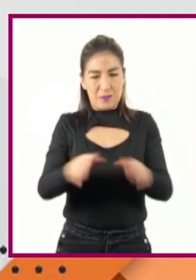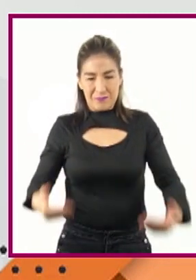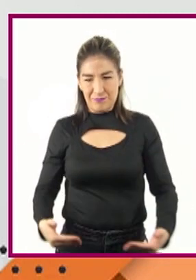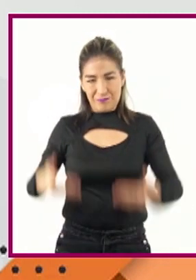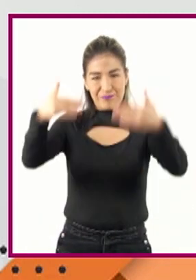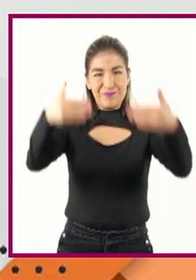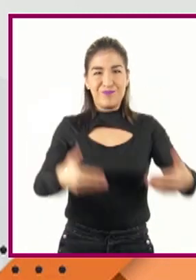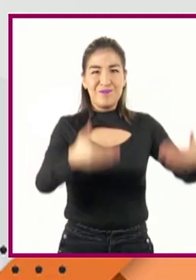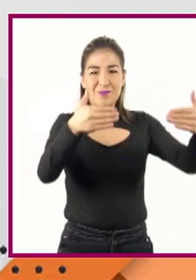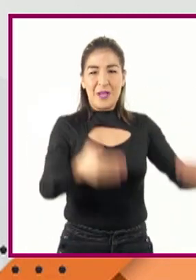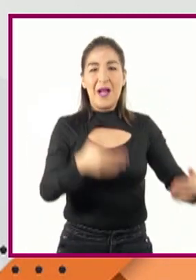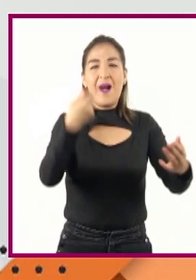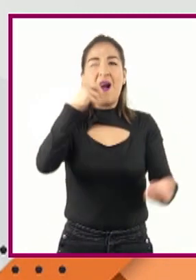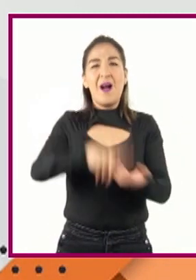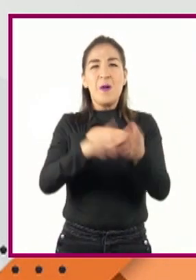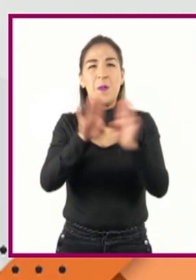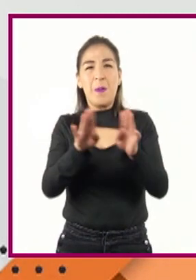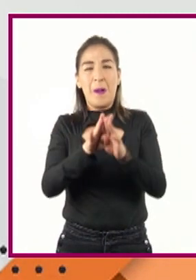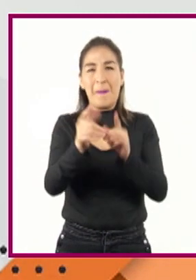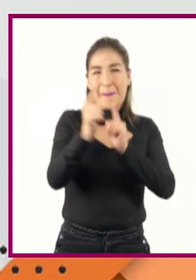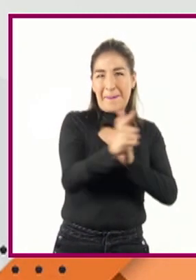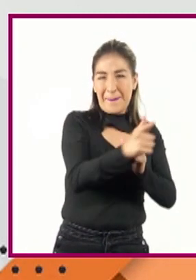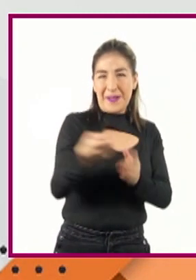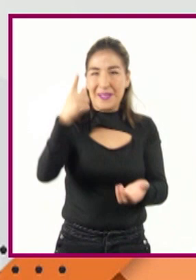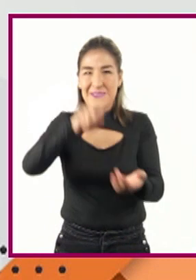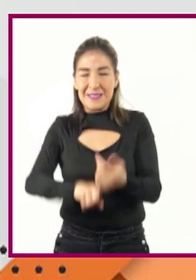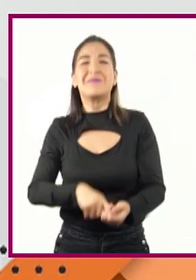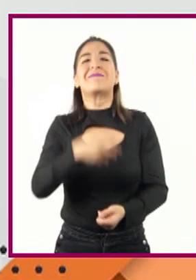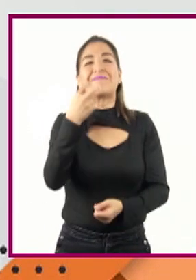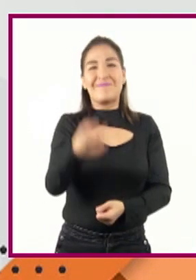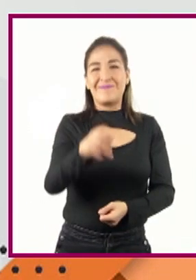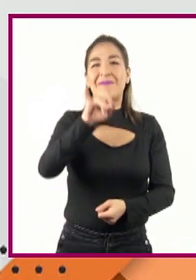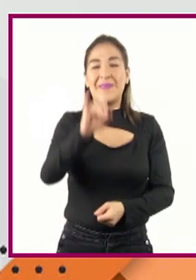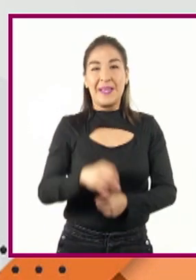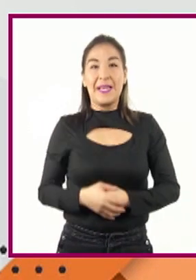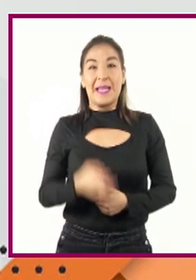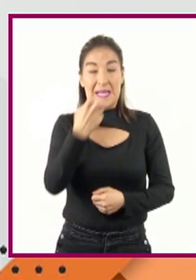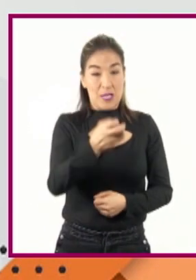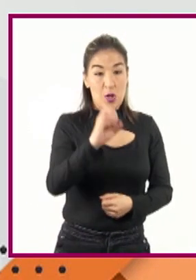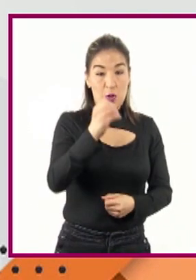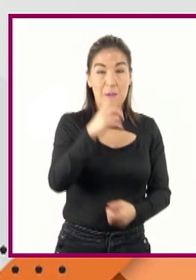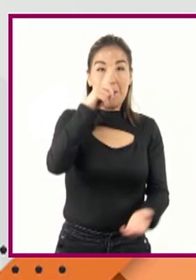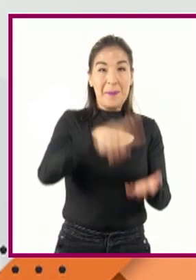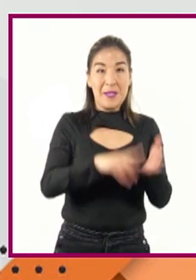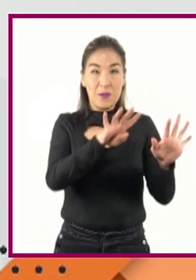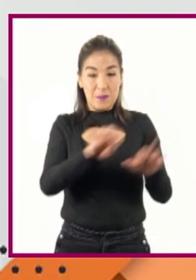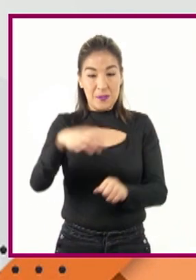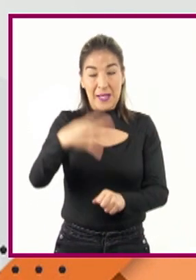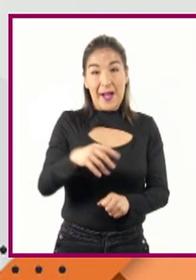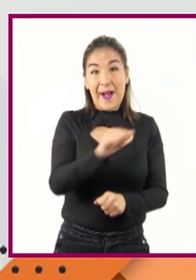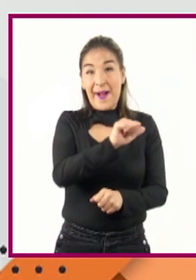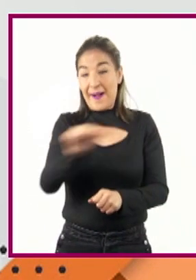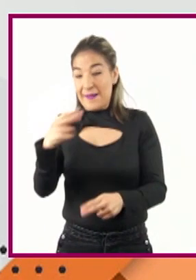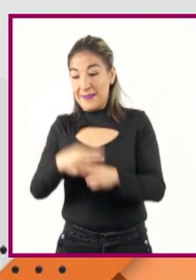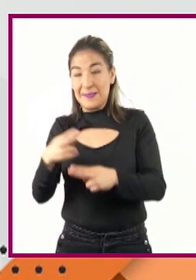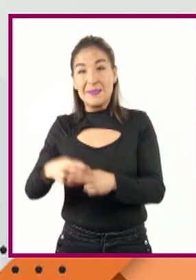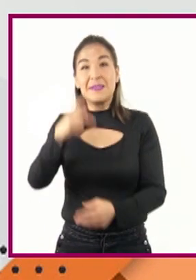ejército una enfrente de la otra. Así es, de octubre de 1914 hasta marzo